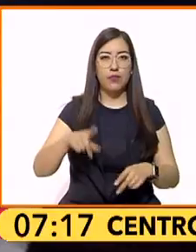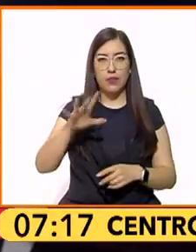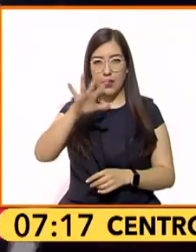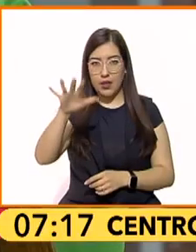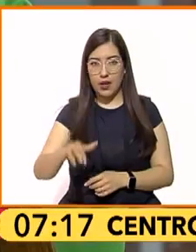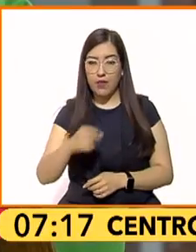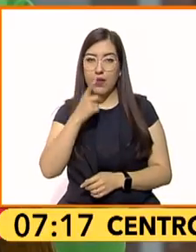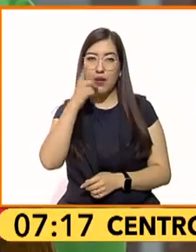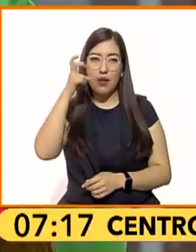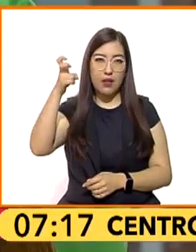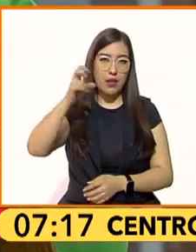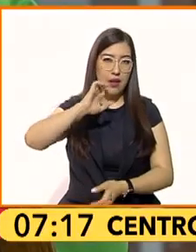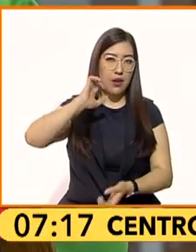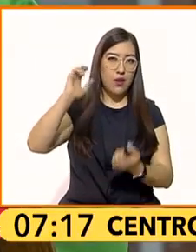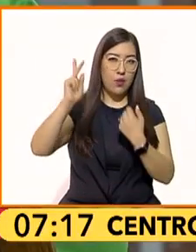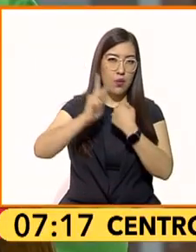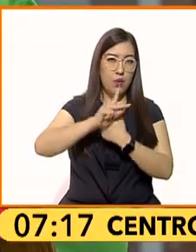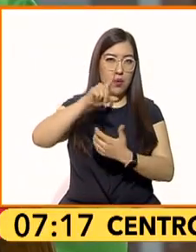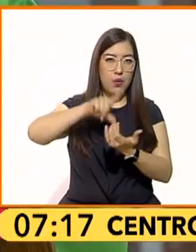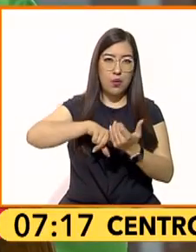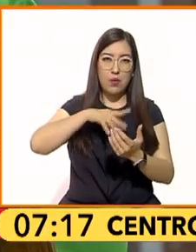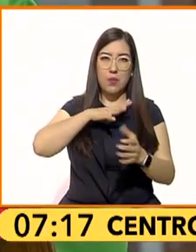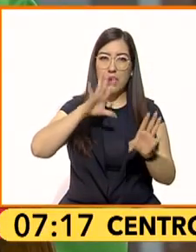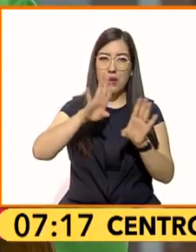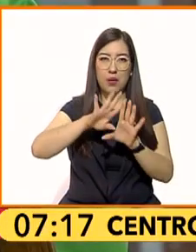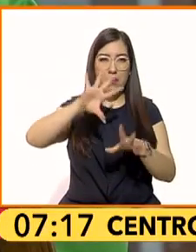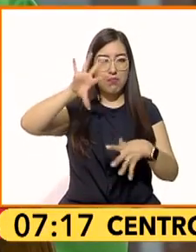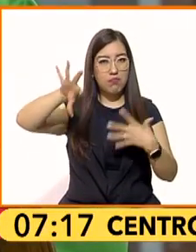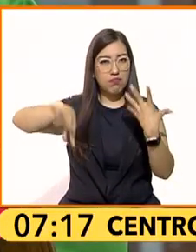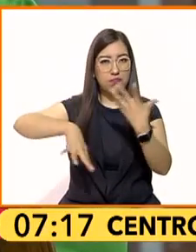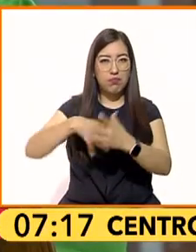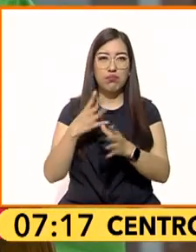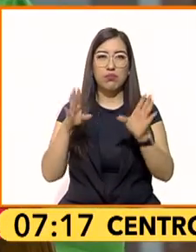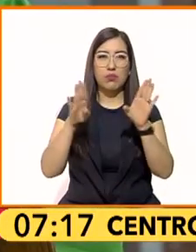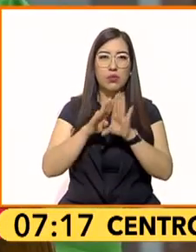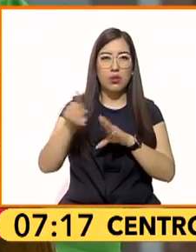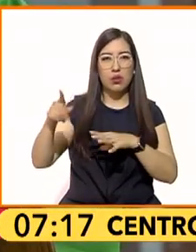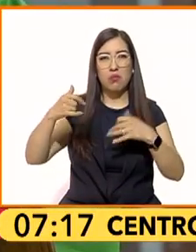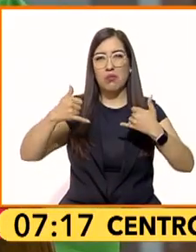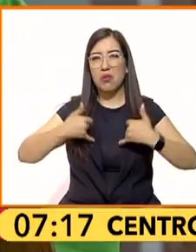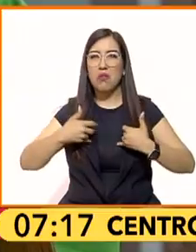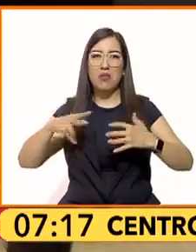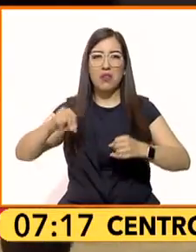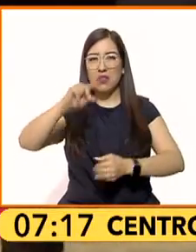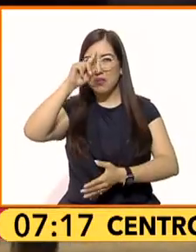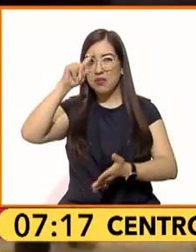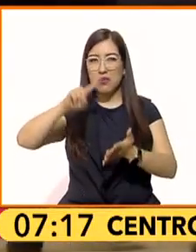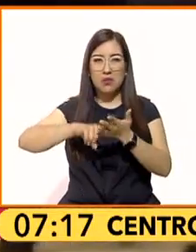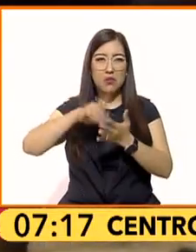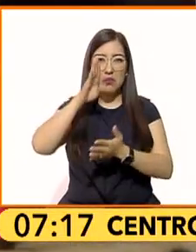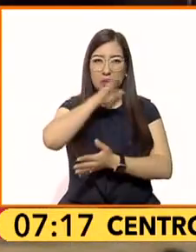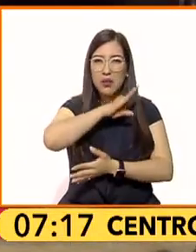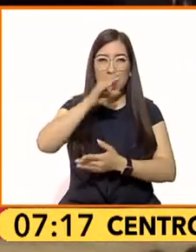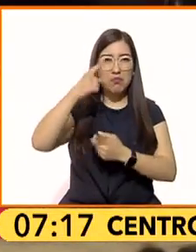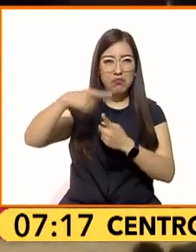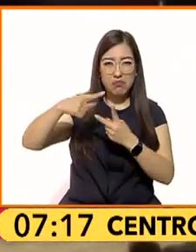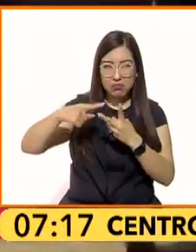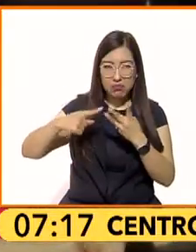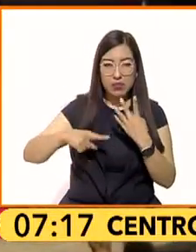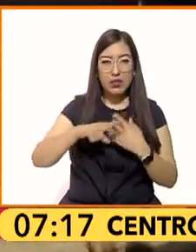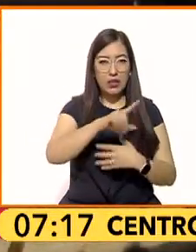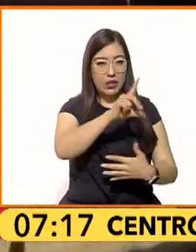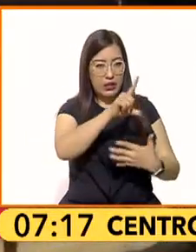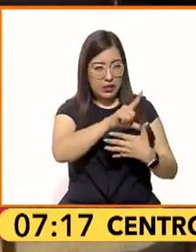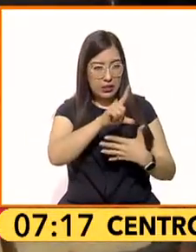Europa está hecho trizas en materia religiosa. Nadie ya cree, los jóvenes están en otra... En América Latina se está reduciendo y están viviendo una